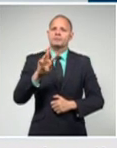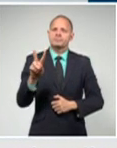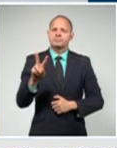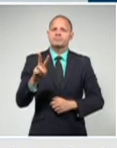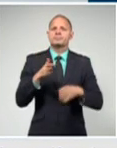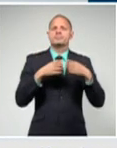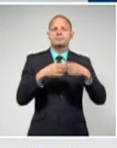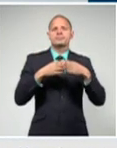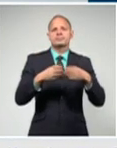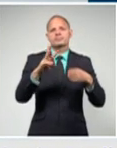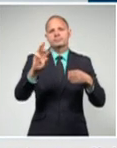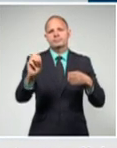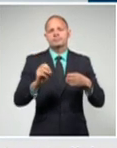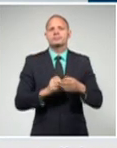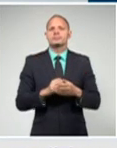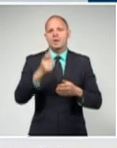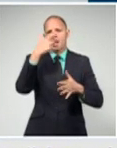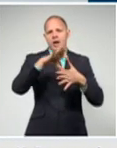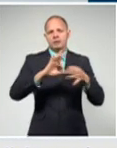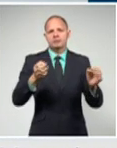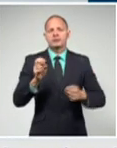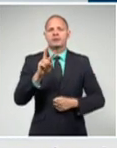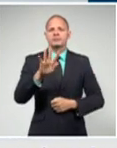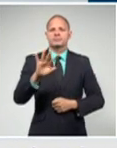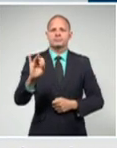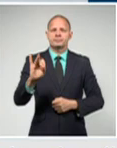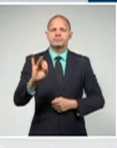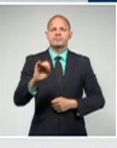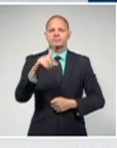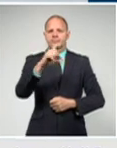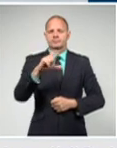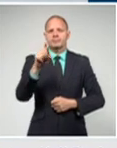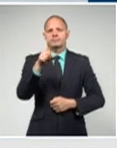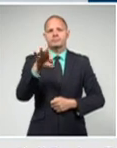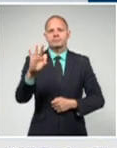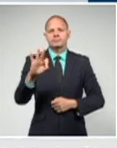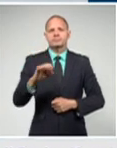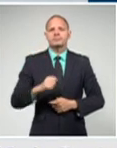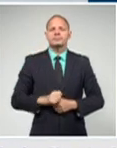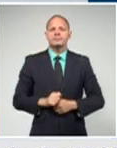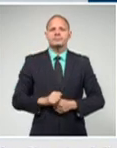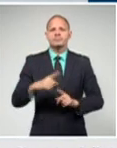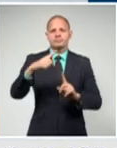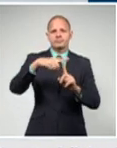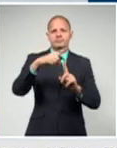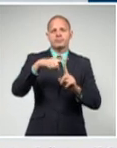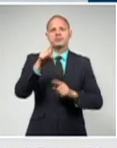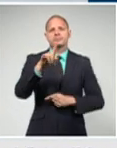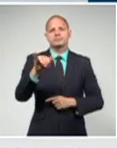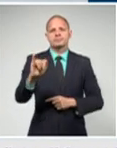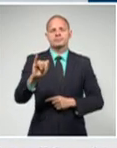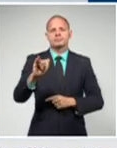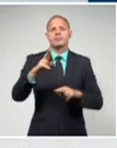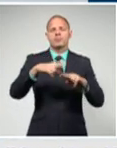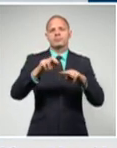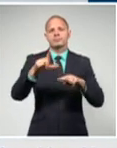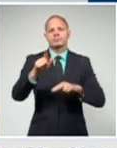30. Artemisa, 27. Camagüey, 18. Las Tunas, 16. Holguín,